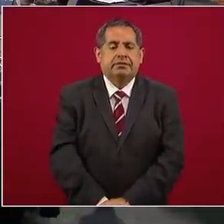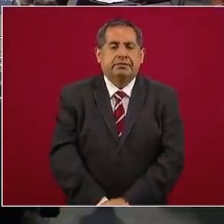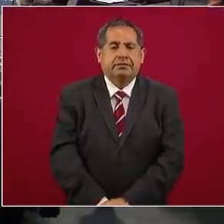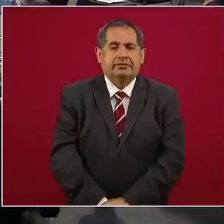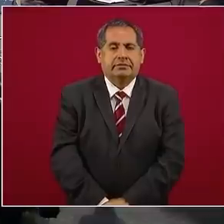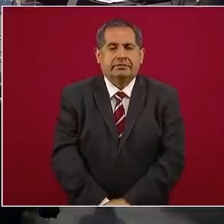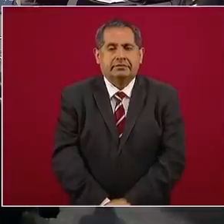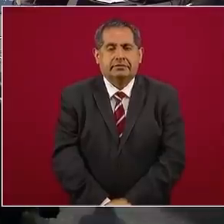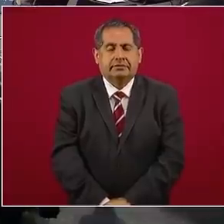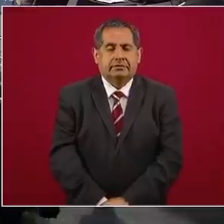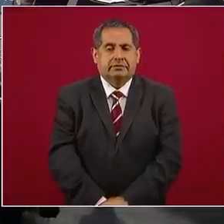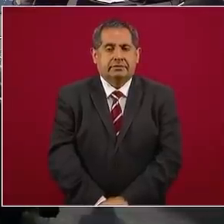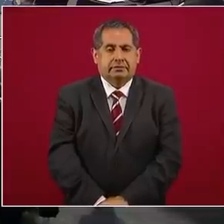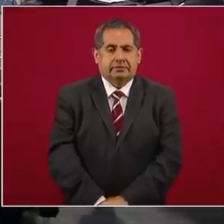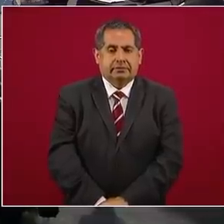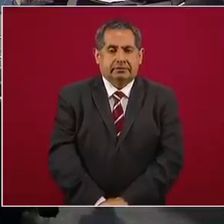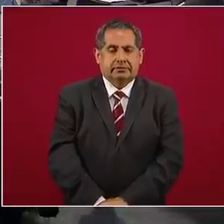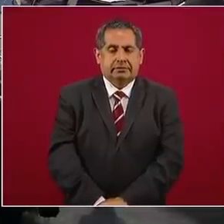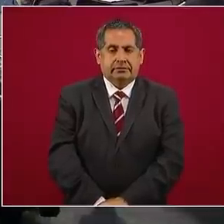Bueno,